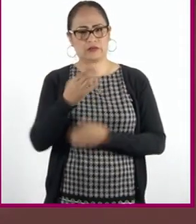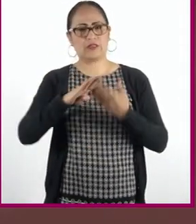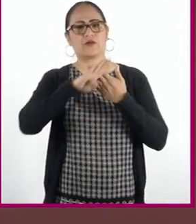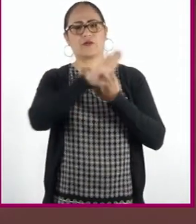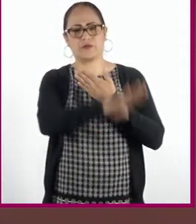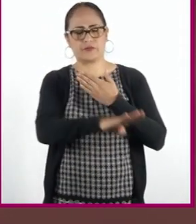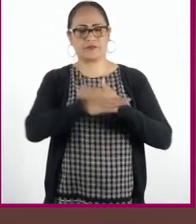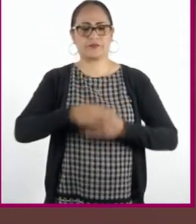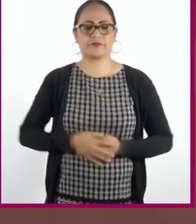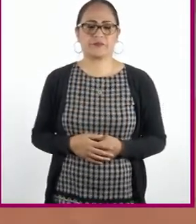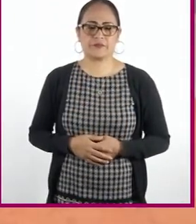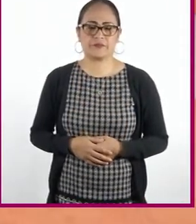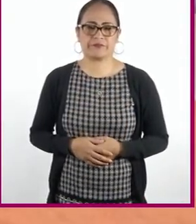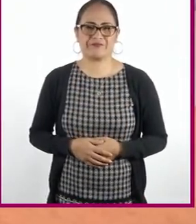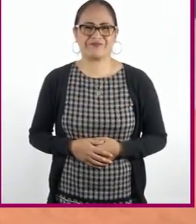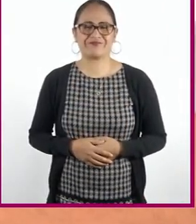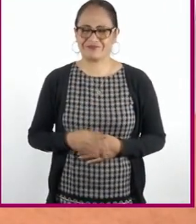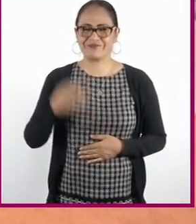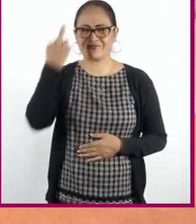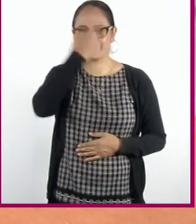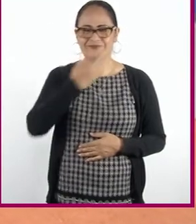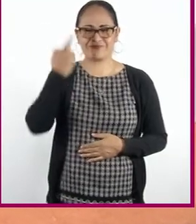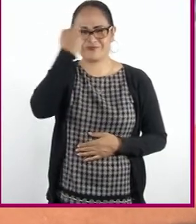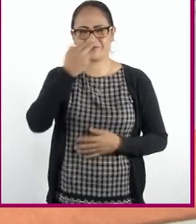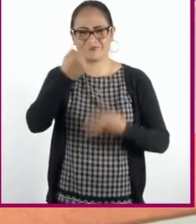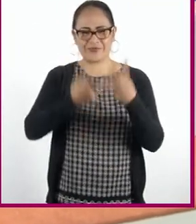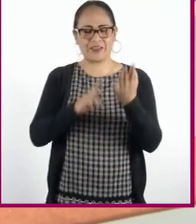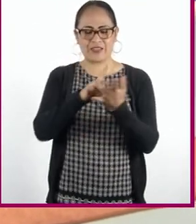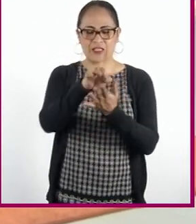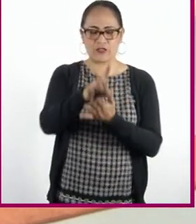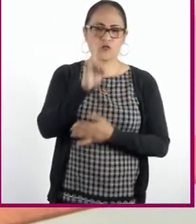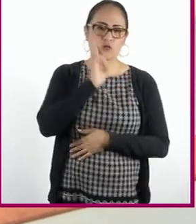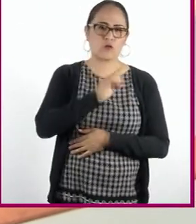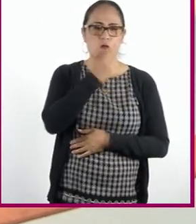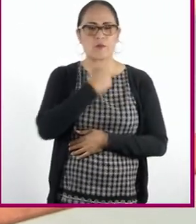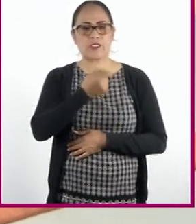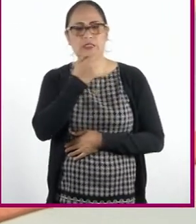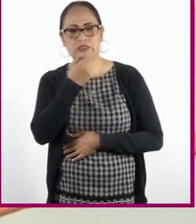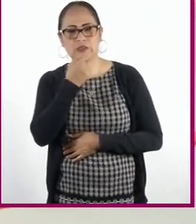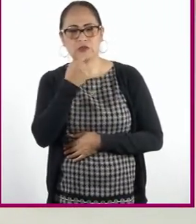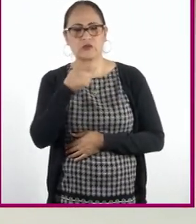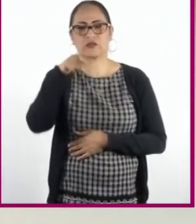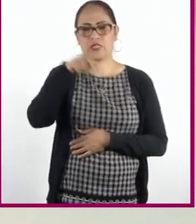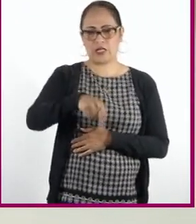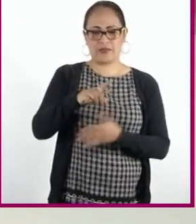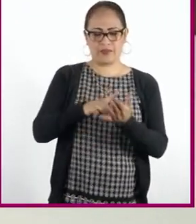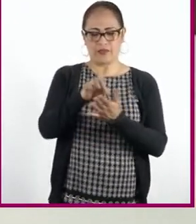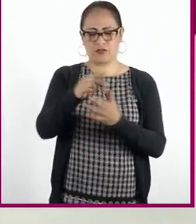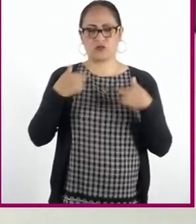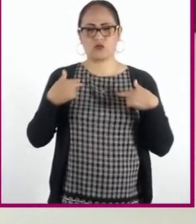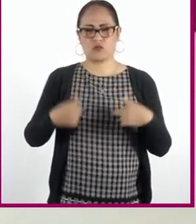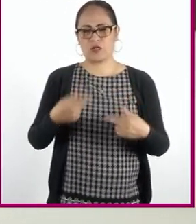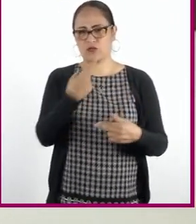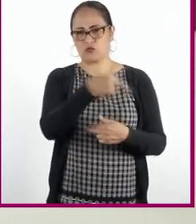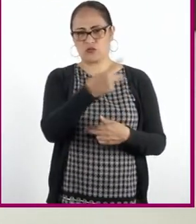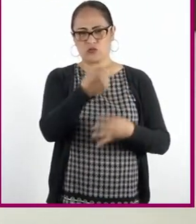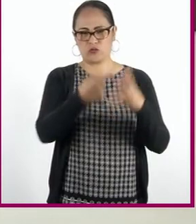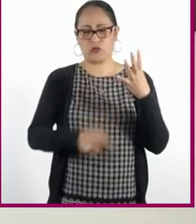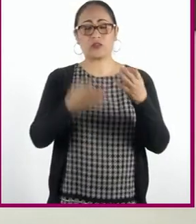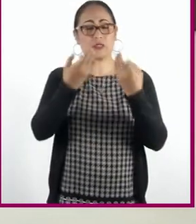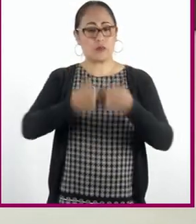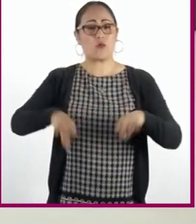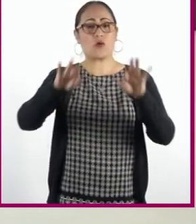públicas. Como revisamos, los derechos de las y los niños dentro del marco de los derechos humanos son esenciales